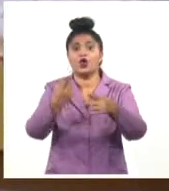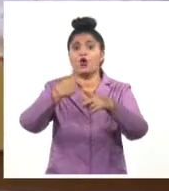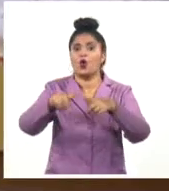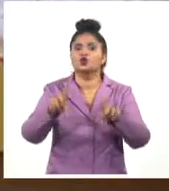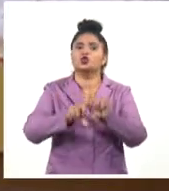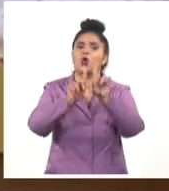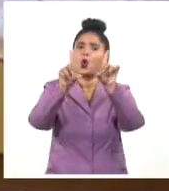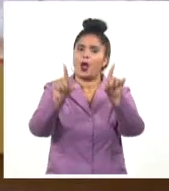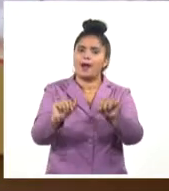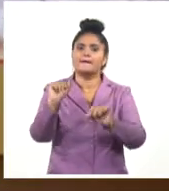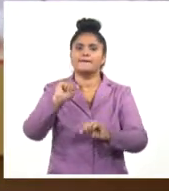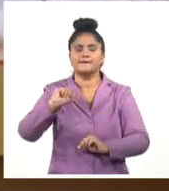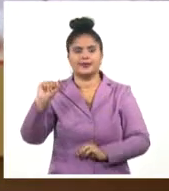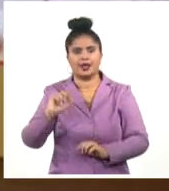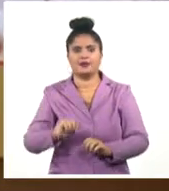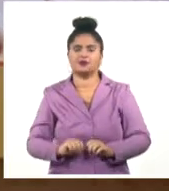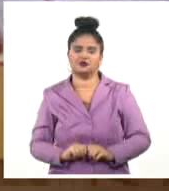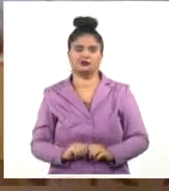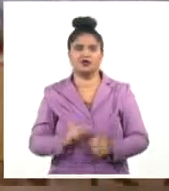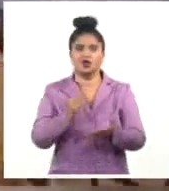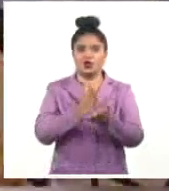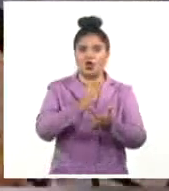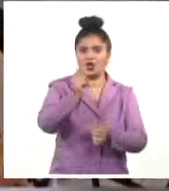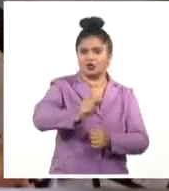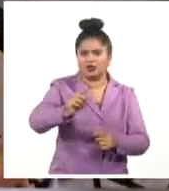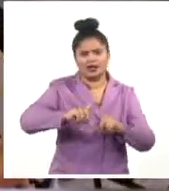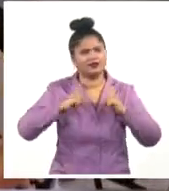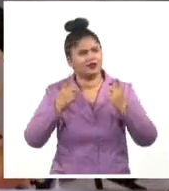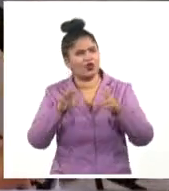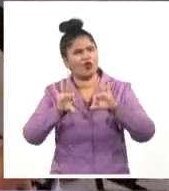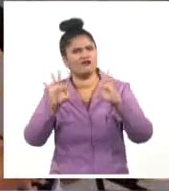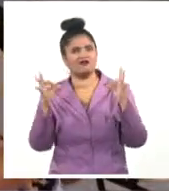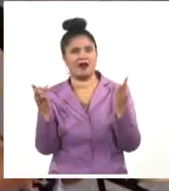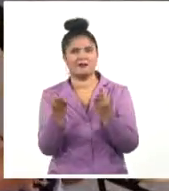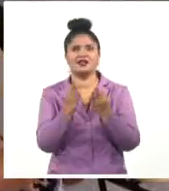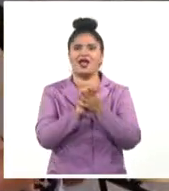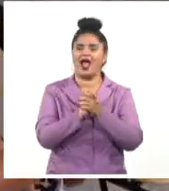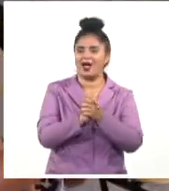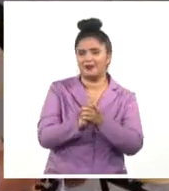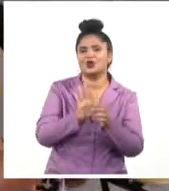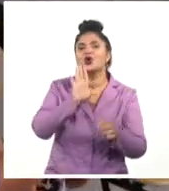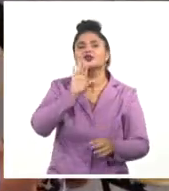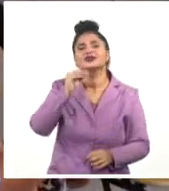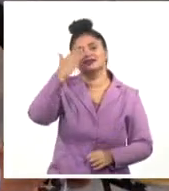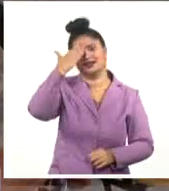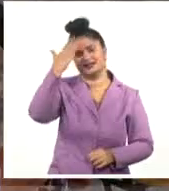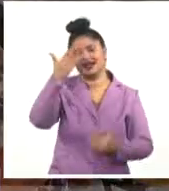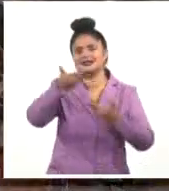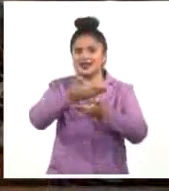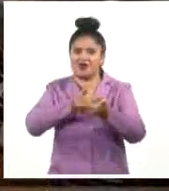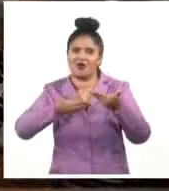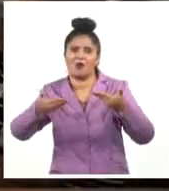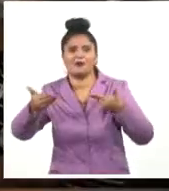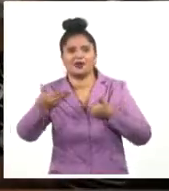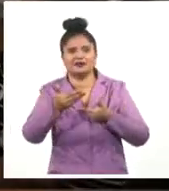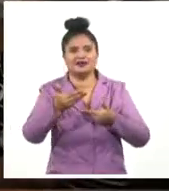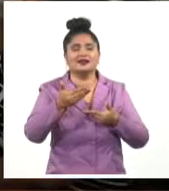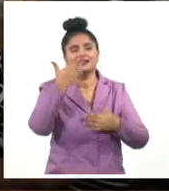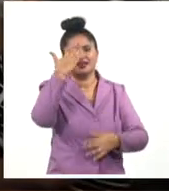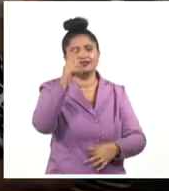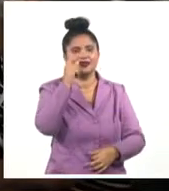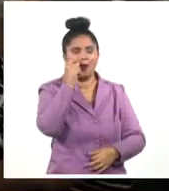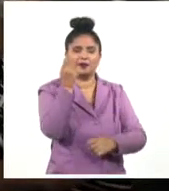vigente, presente en sus estudiantes, sus colegas, su familia, sus amigos, quienes agradecen compartir el presente con este maestro humilde,